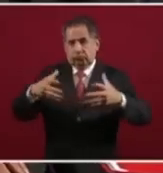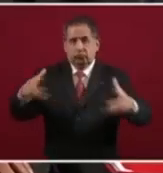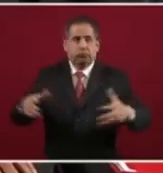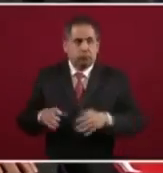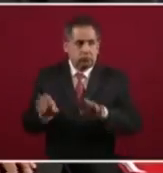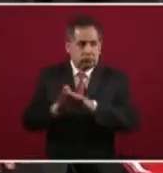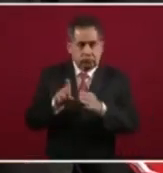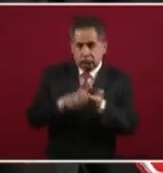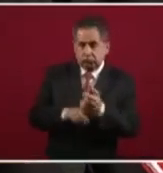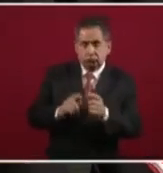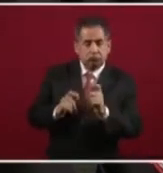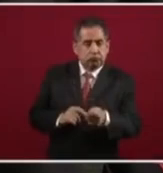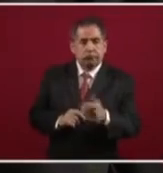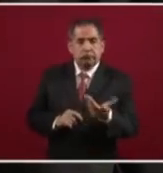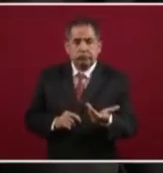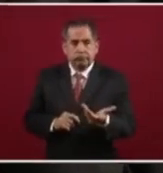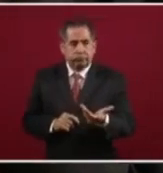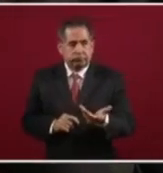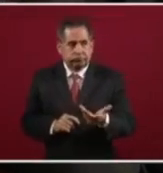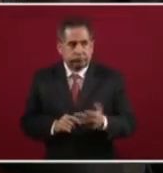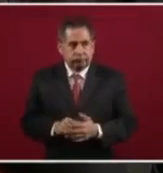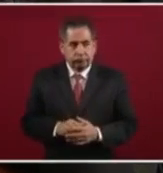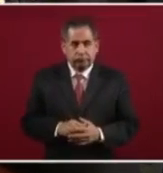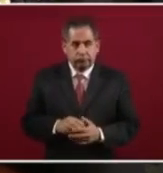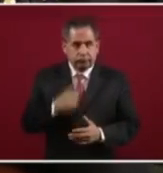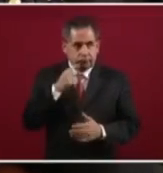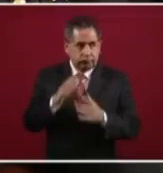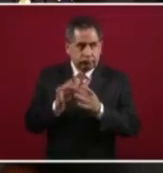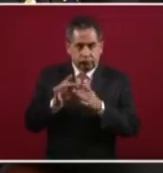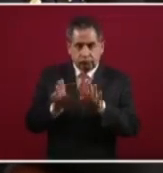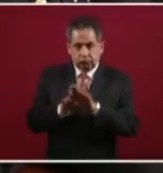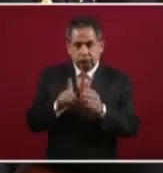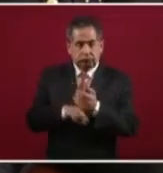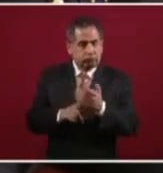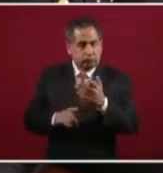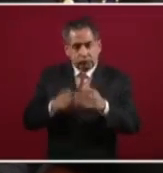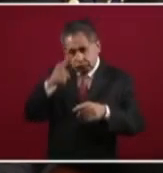crecer mucho la violencia y aplicaron estrategias equivocadas.